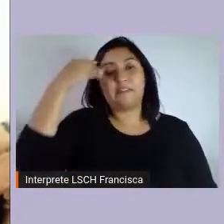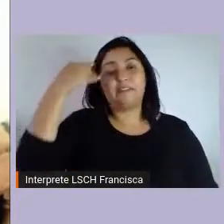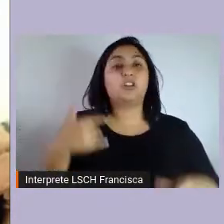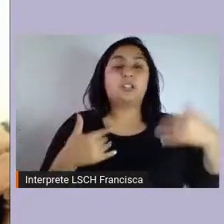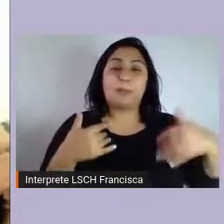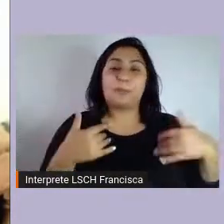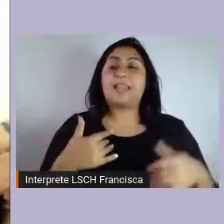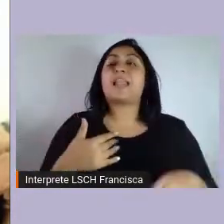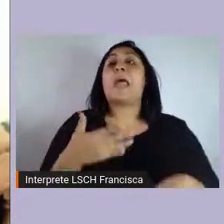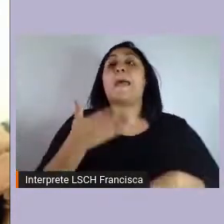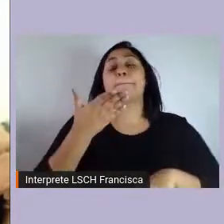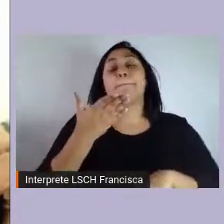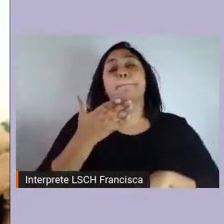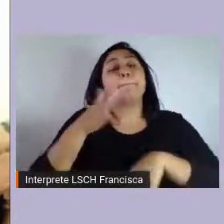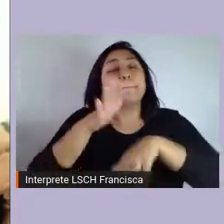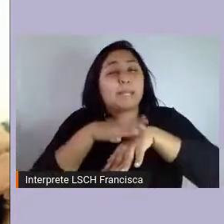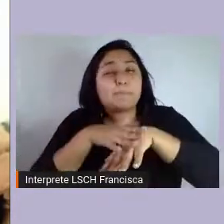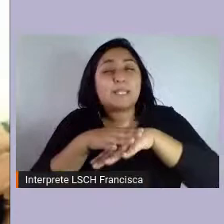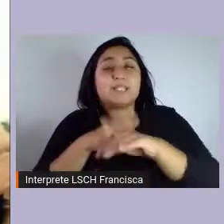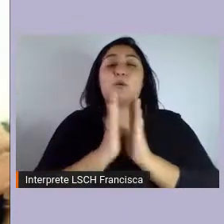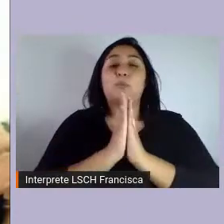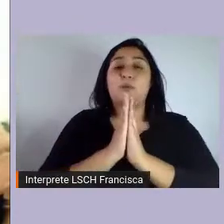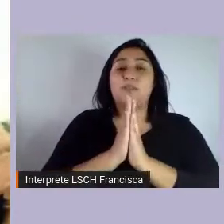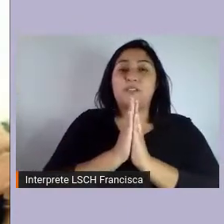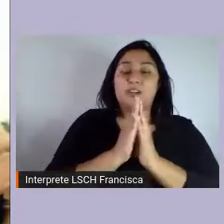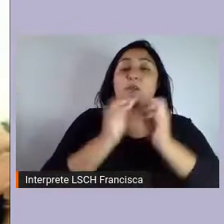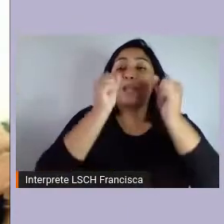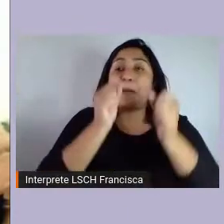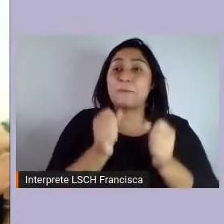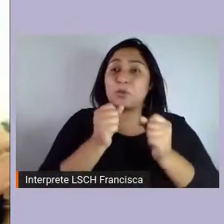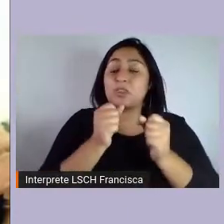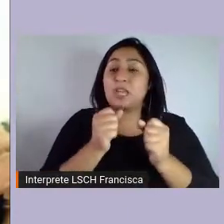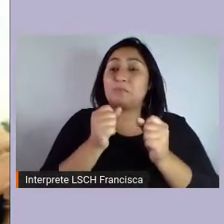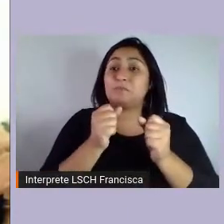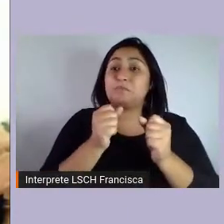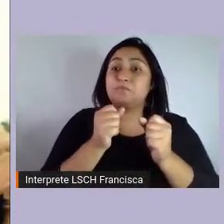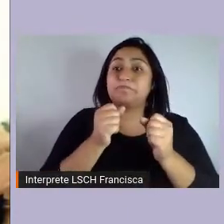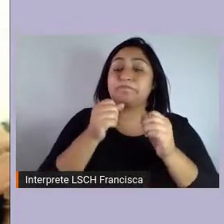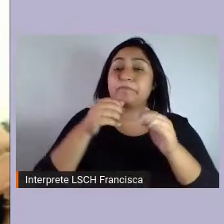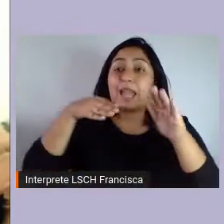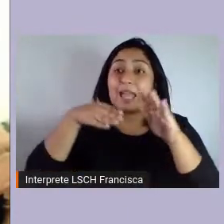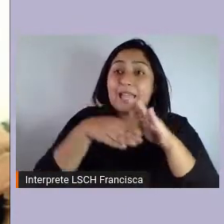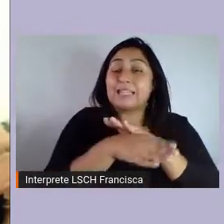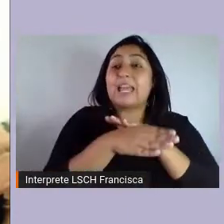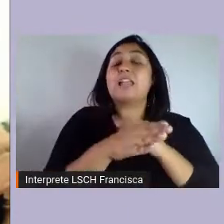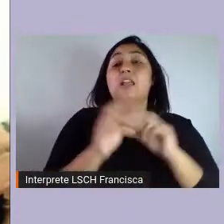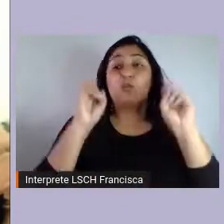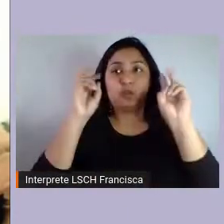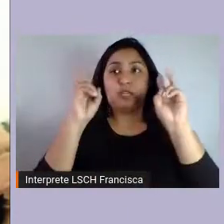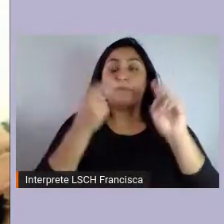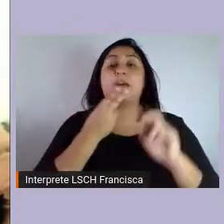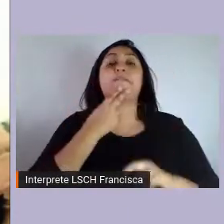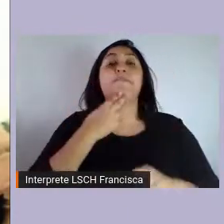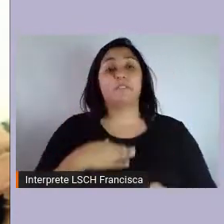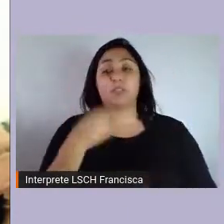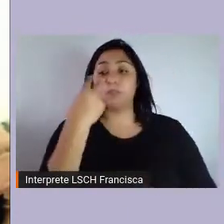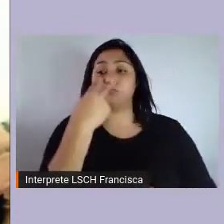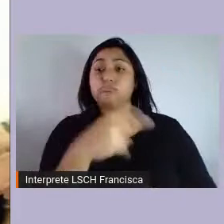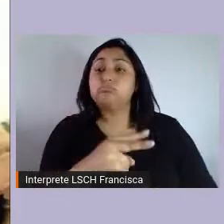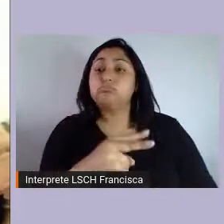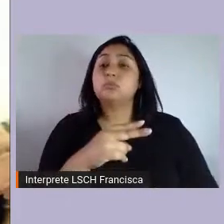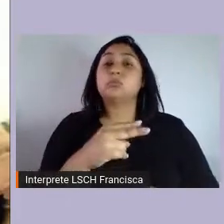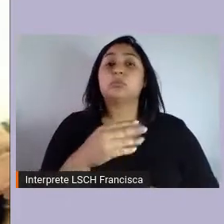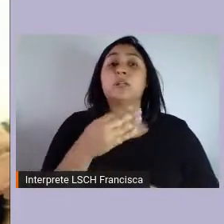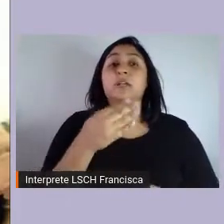un cuadrito de ella aquí para entrar en un tema que tiene que ver con su vida y su composición